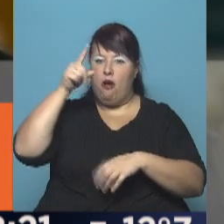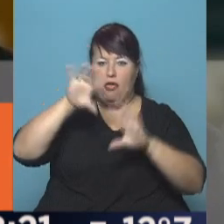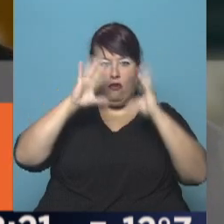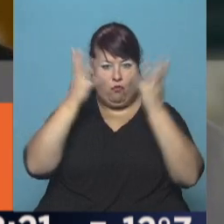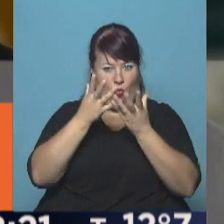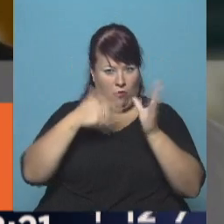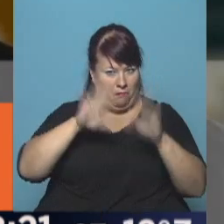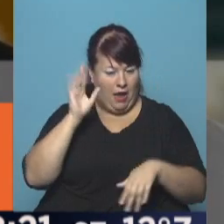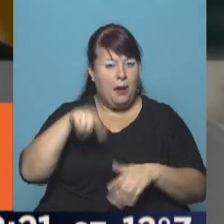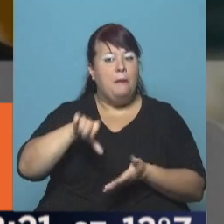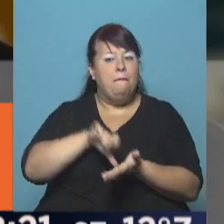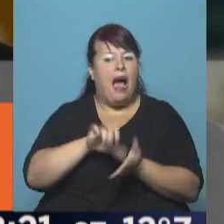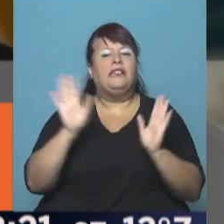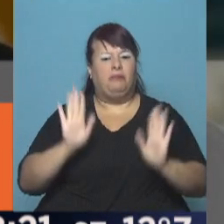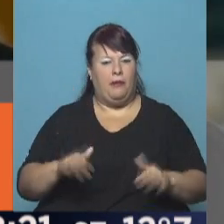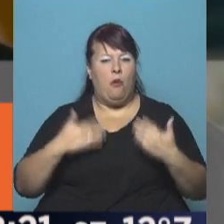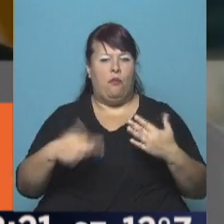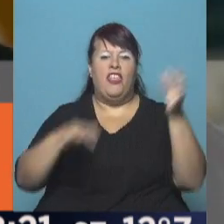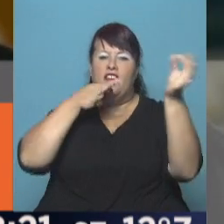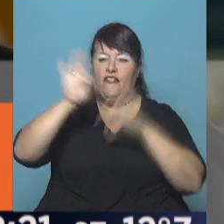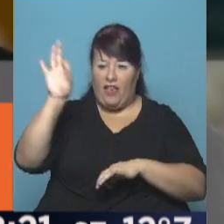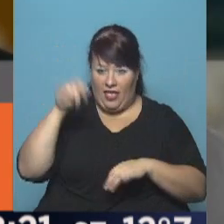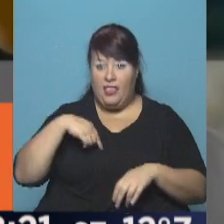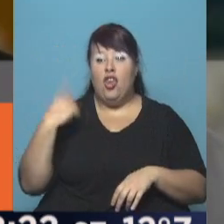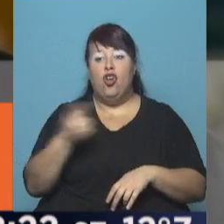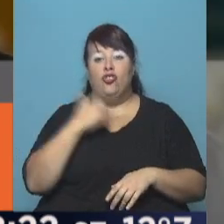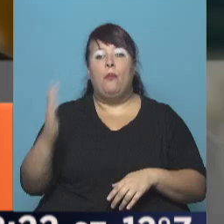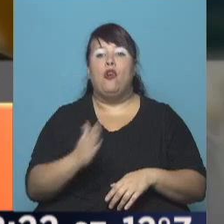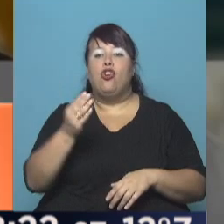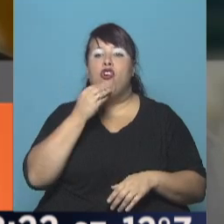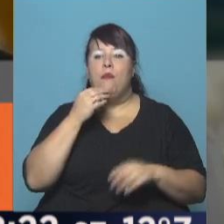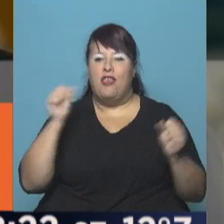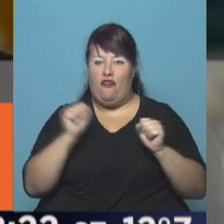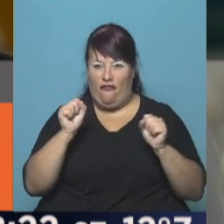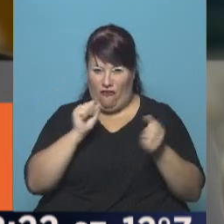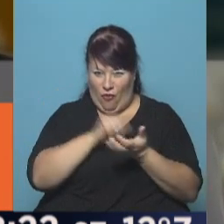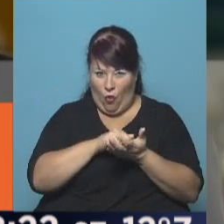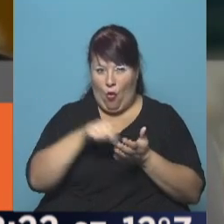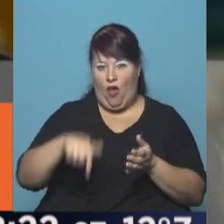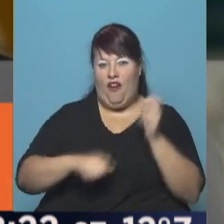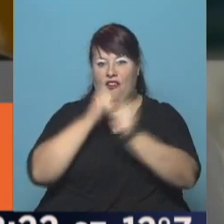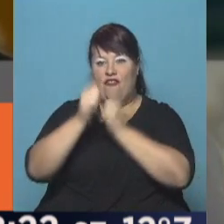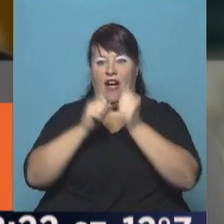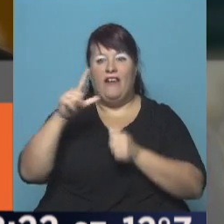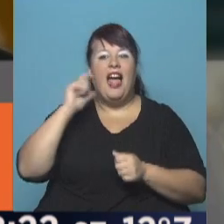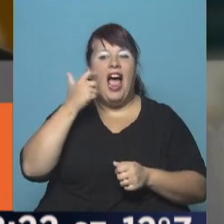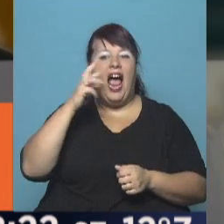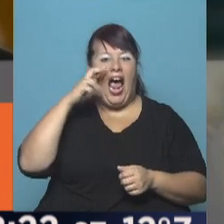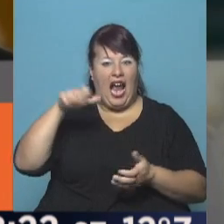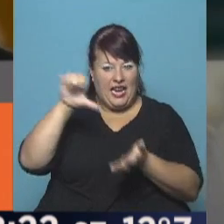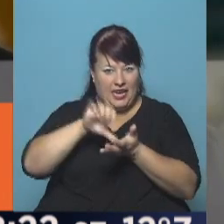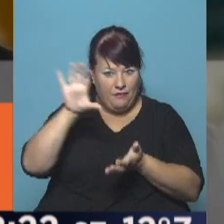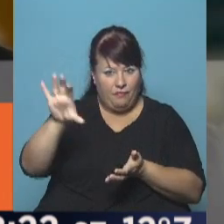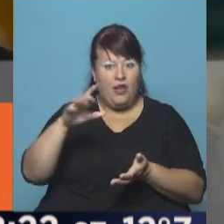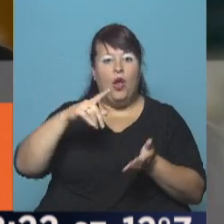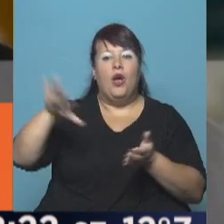mundo. Es un país preparado para exportar alimentos. Nosotros producimos alimentos congelados en nuestra fábrica de Garín,